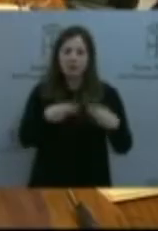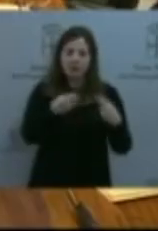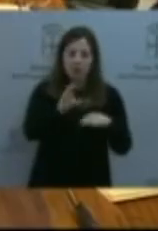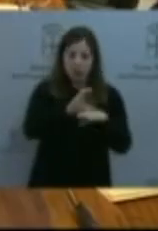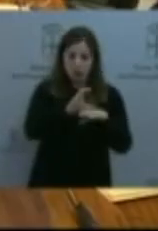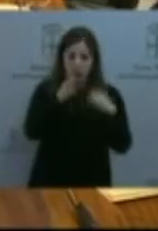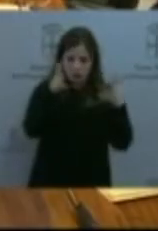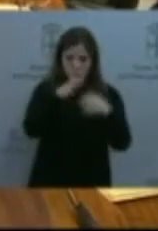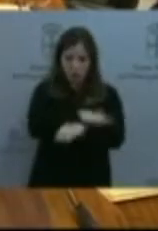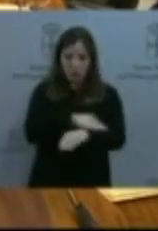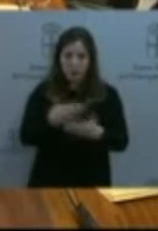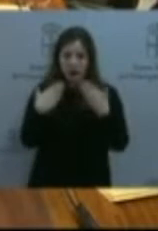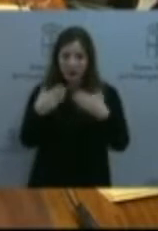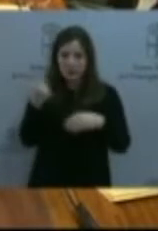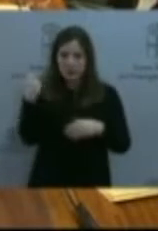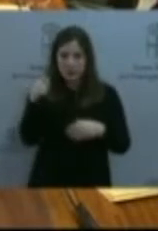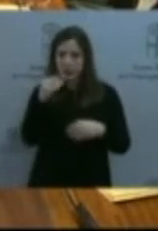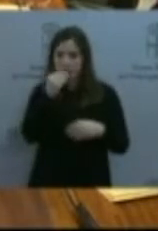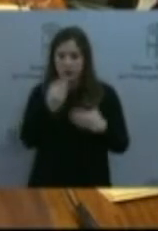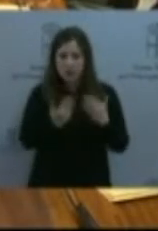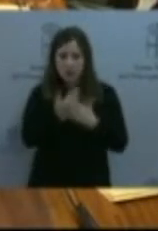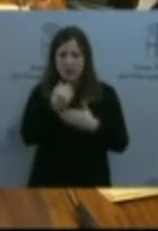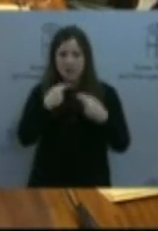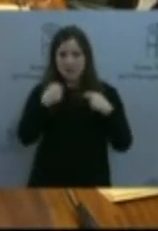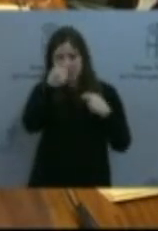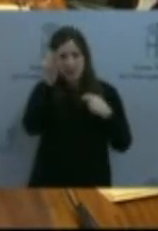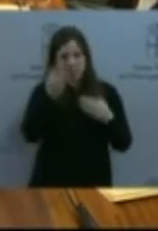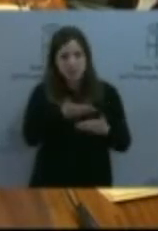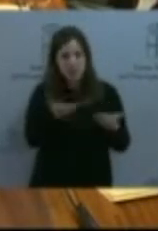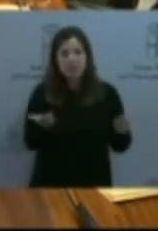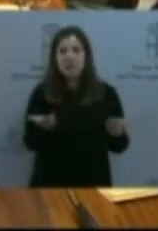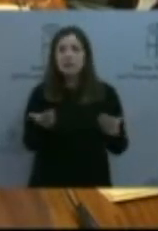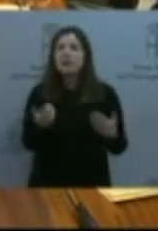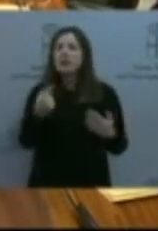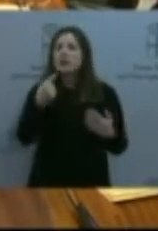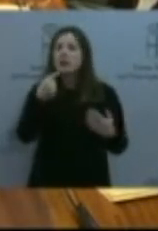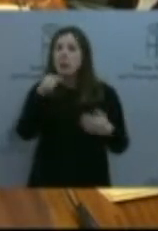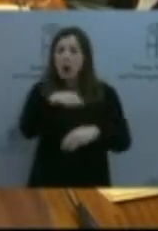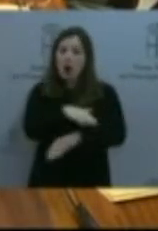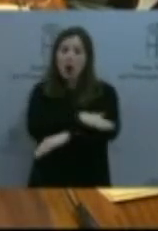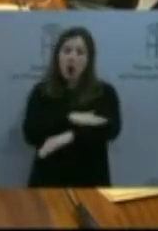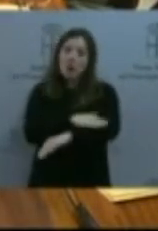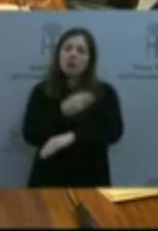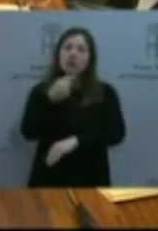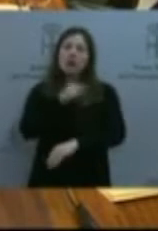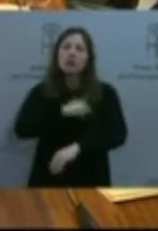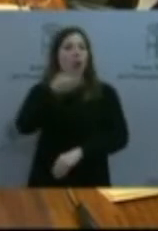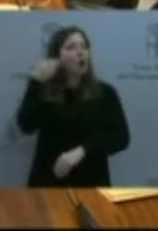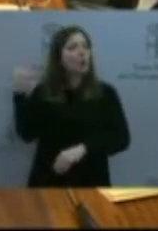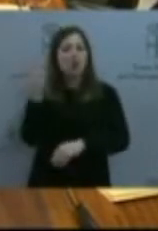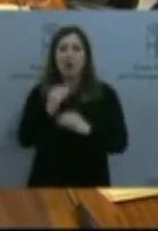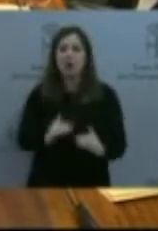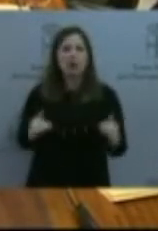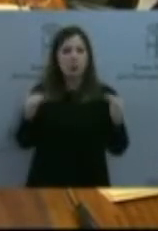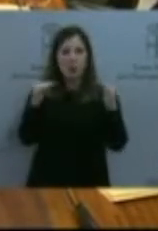días, señoría. Si hay una bandera que este Gobierno porta con orgullo, esa es la de la igualdad. Si hay gobiernos que impulsan